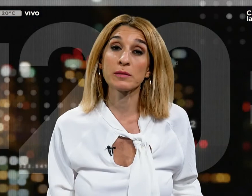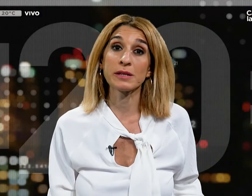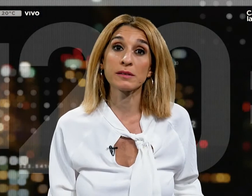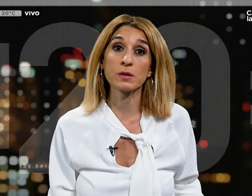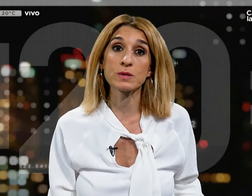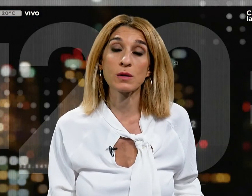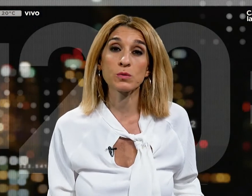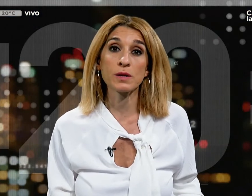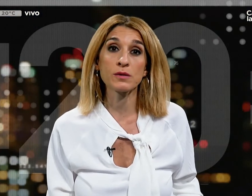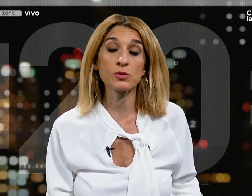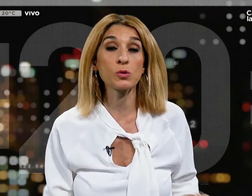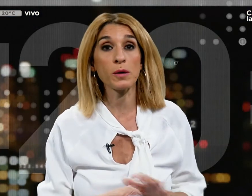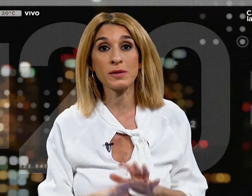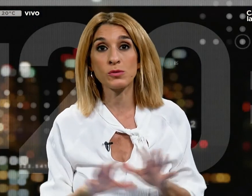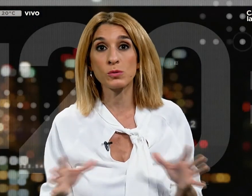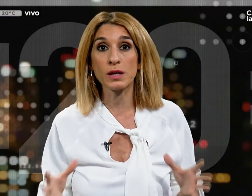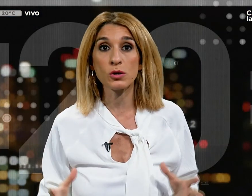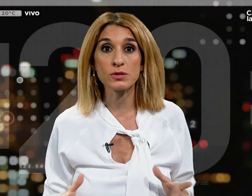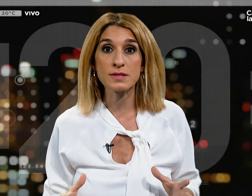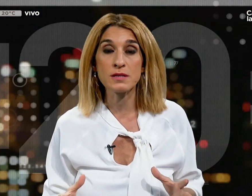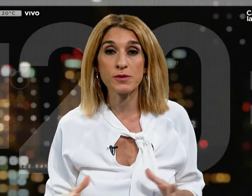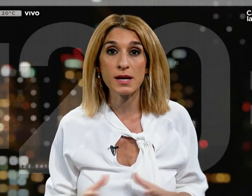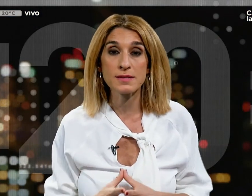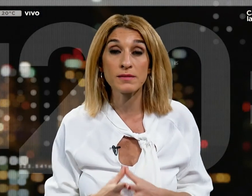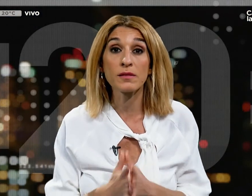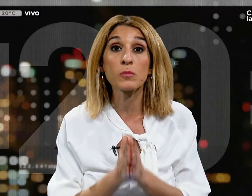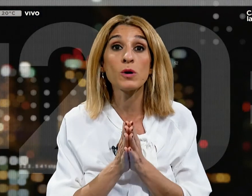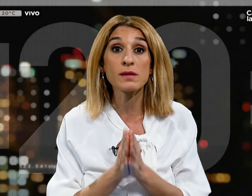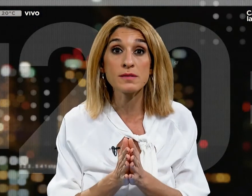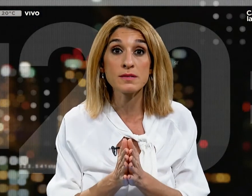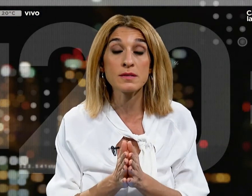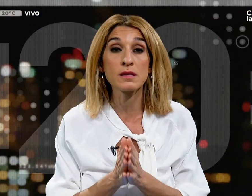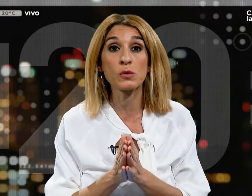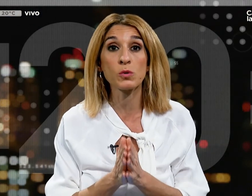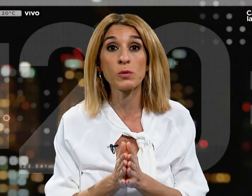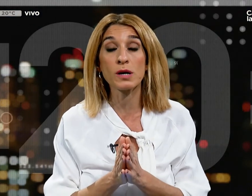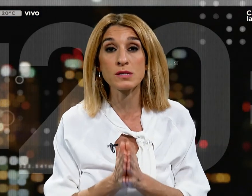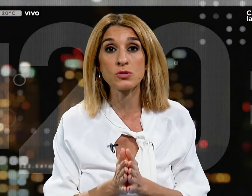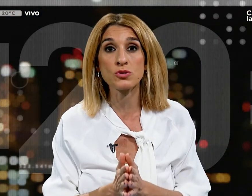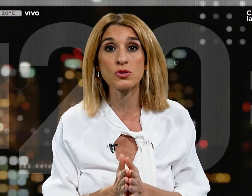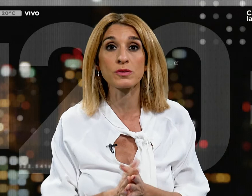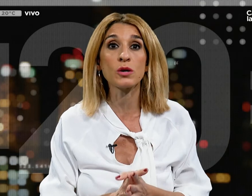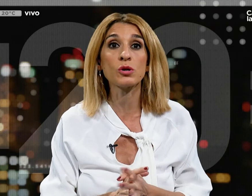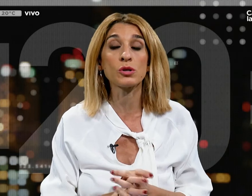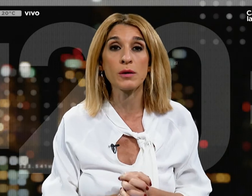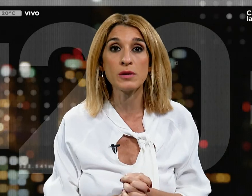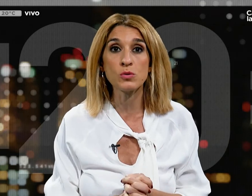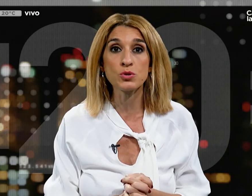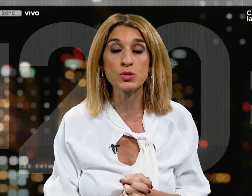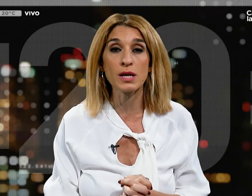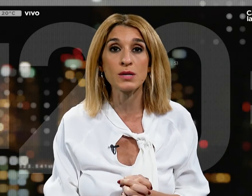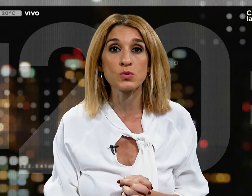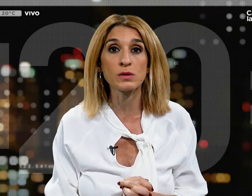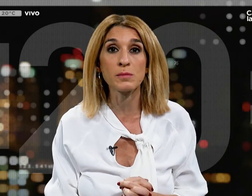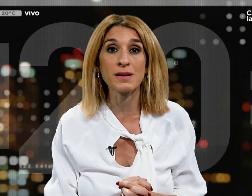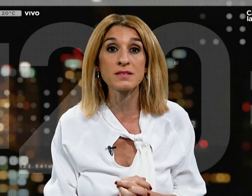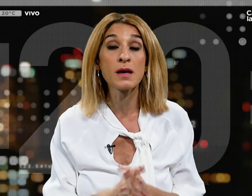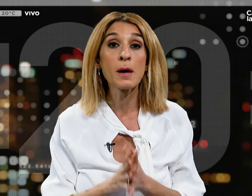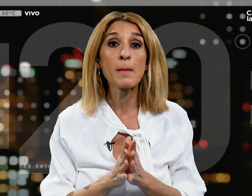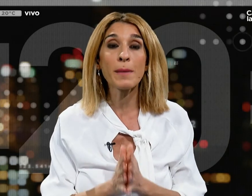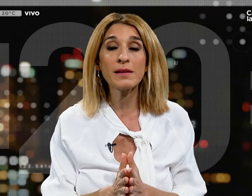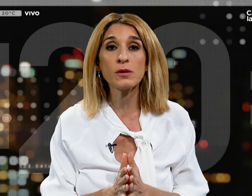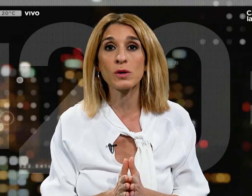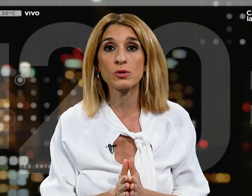Hoy el reporte del Ministerio de Salud registró nuevamente un récord de cifras de muertes y de nuevos casos de coronavirus en las